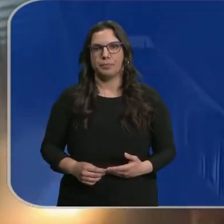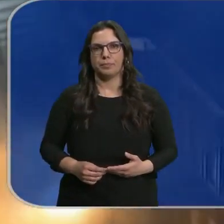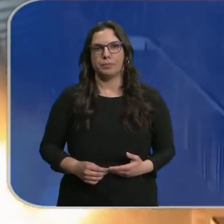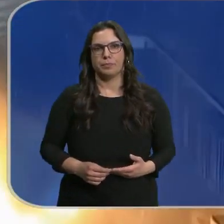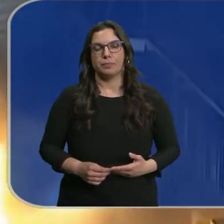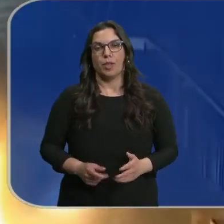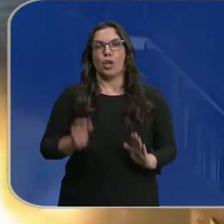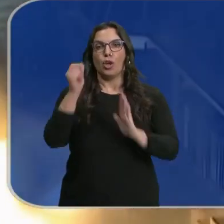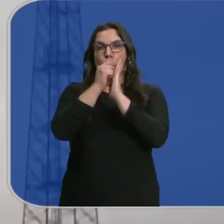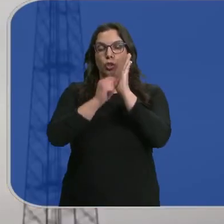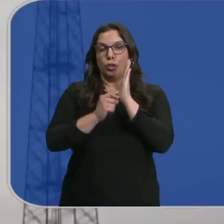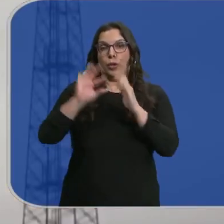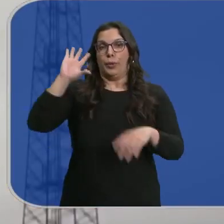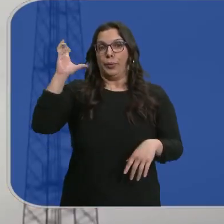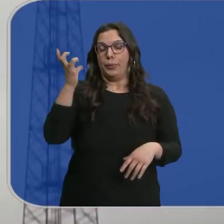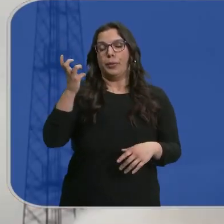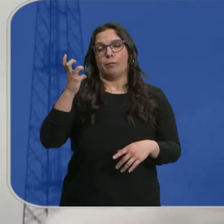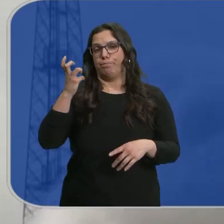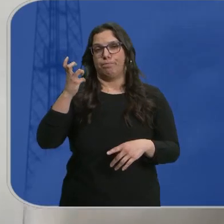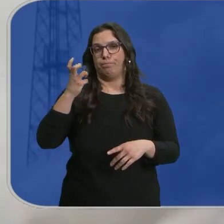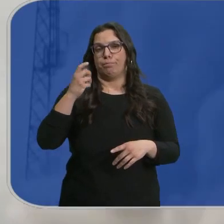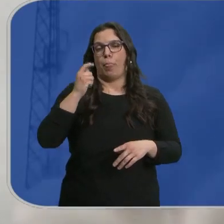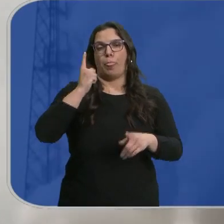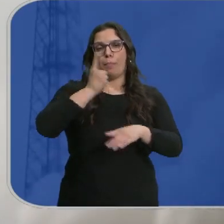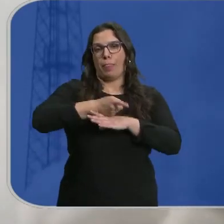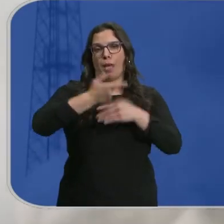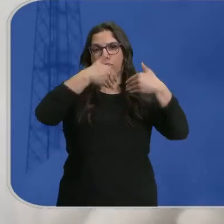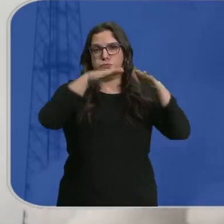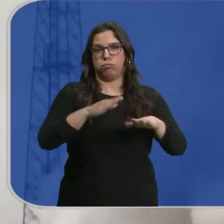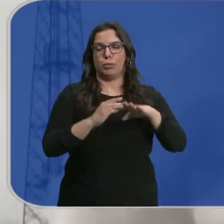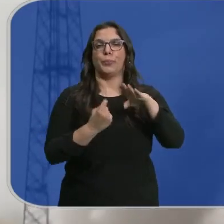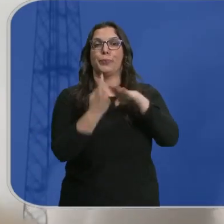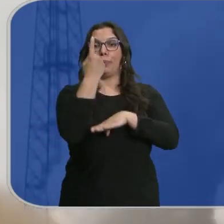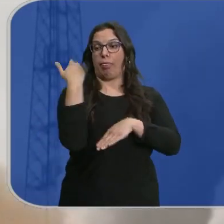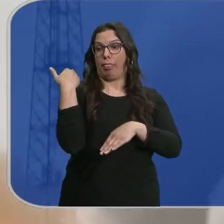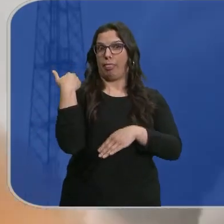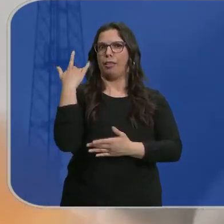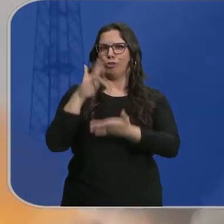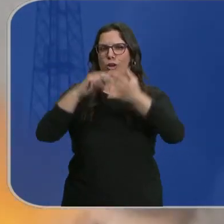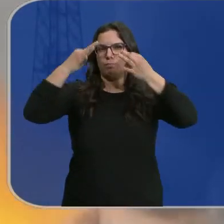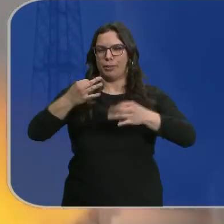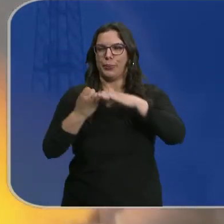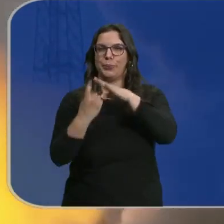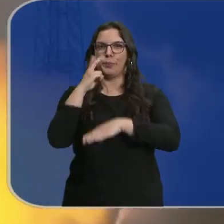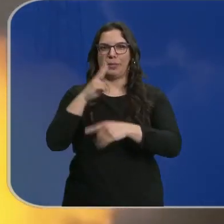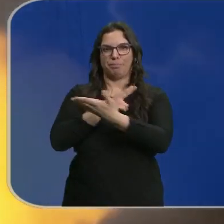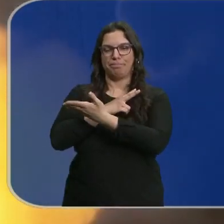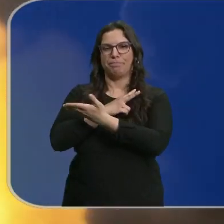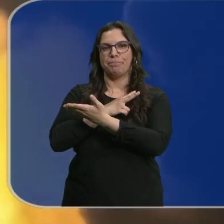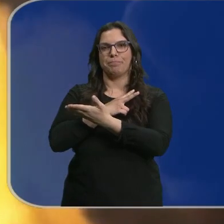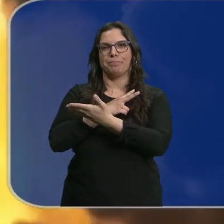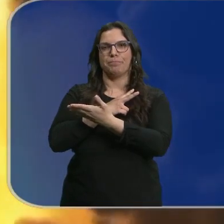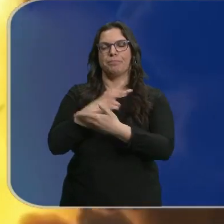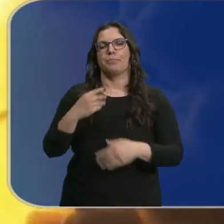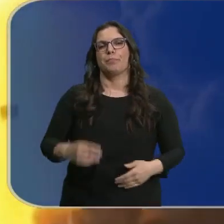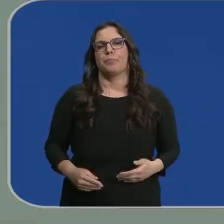Las condiciones meteorológicas frustraron ayer el despegue de la sonda espacial JUS. Hace unos minutos se producía el lanzamiento, lo ven, desde la base